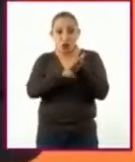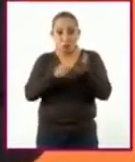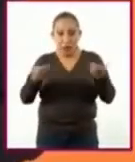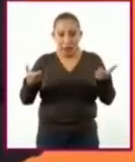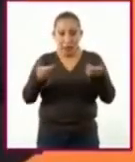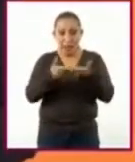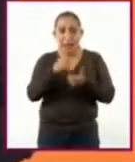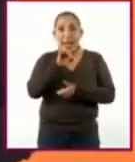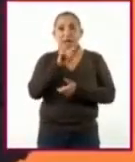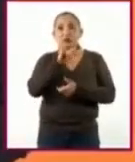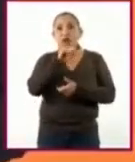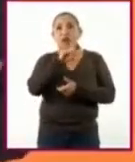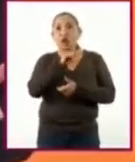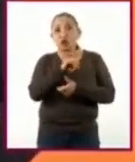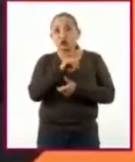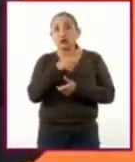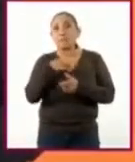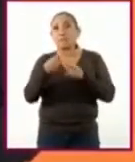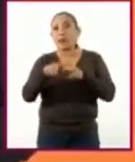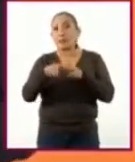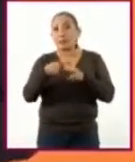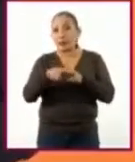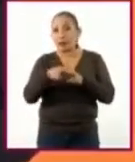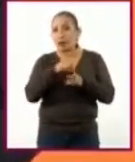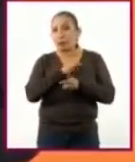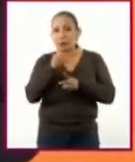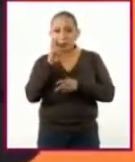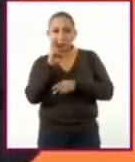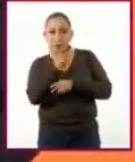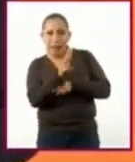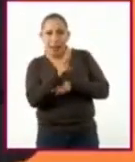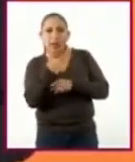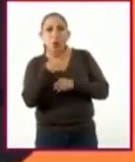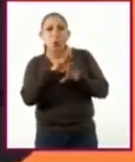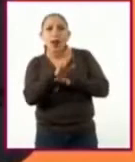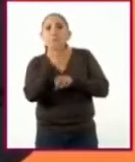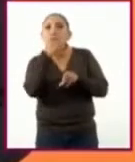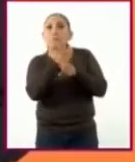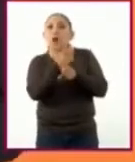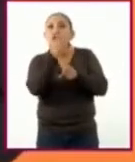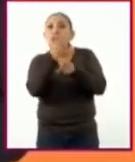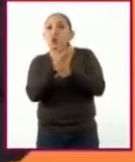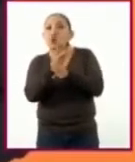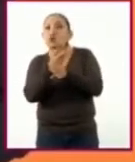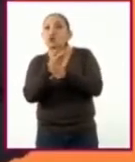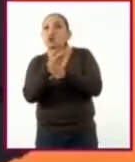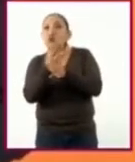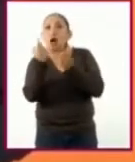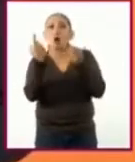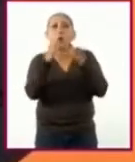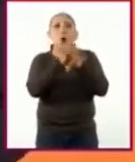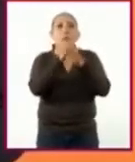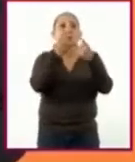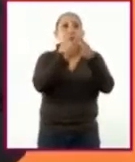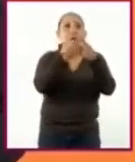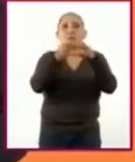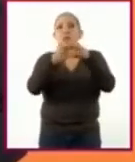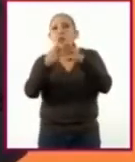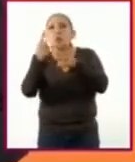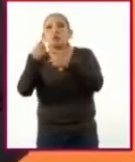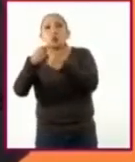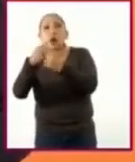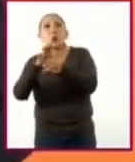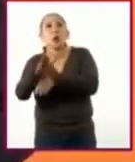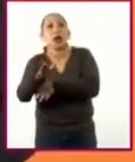llamadas enunciados matemáticos, en los que debemos considerar la jerarquía de operaciones. Antes de usar la calculadora, es